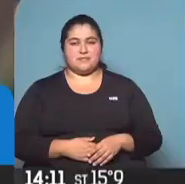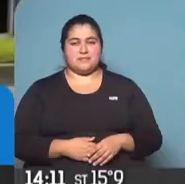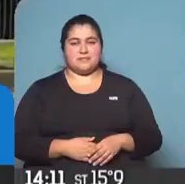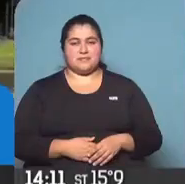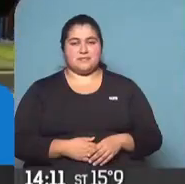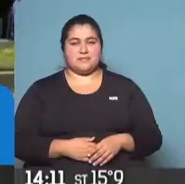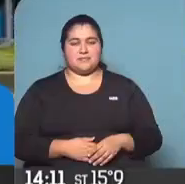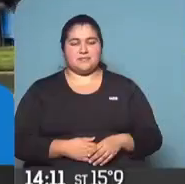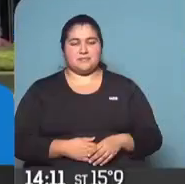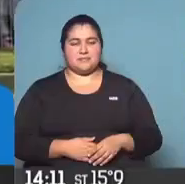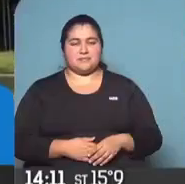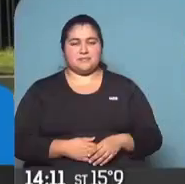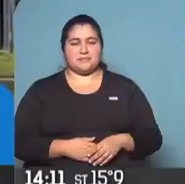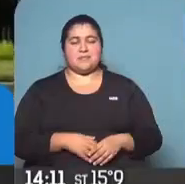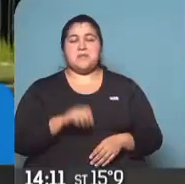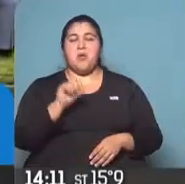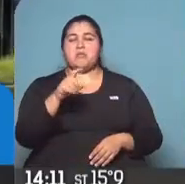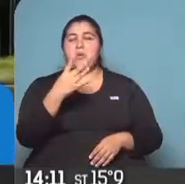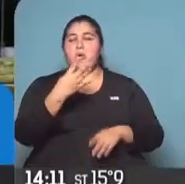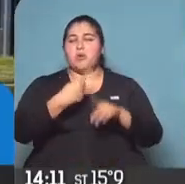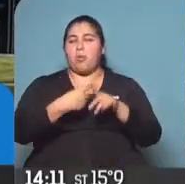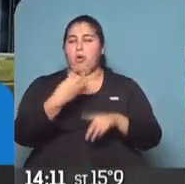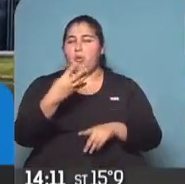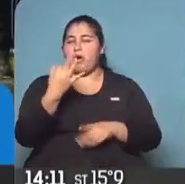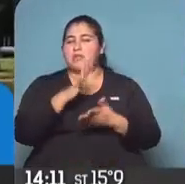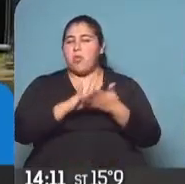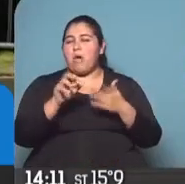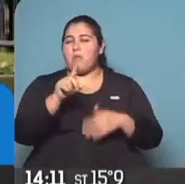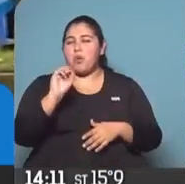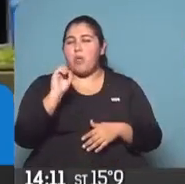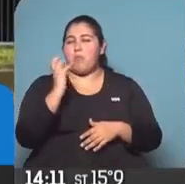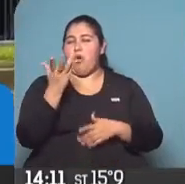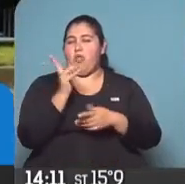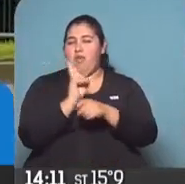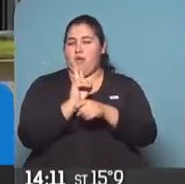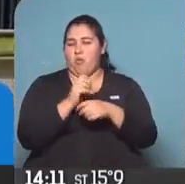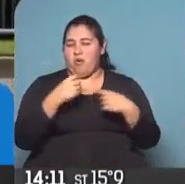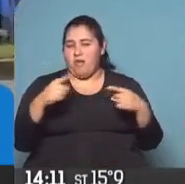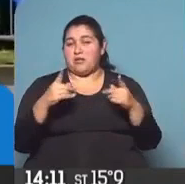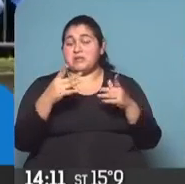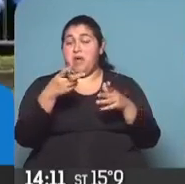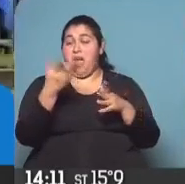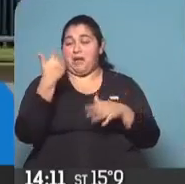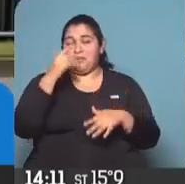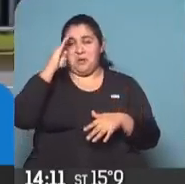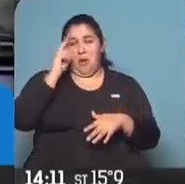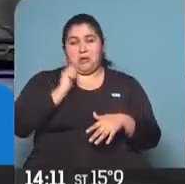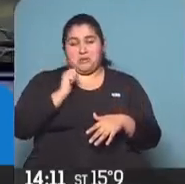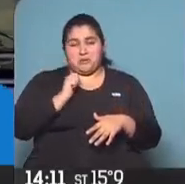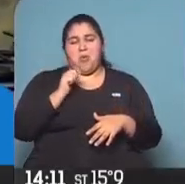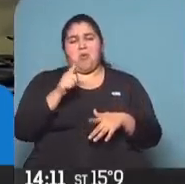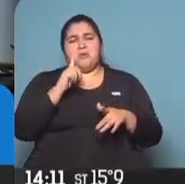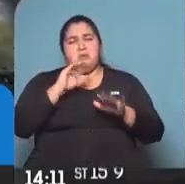te voy a contar el 4x4 el largo bingo fácil el techno guardia con la que el ejército argentino